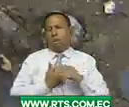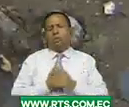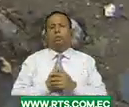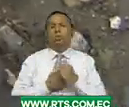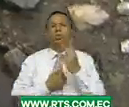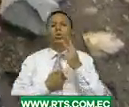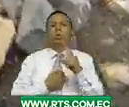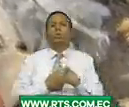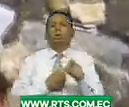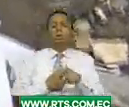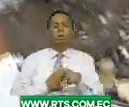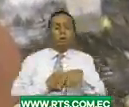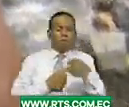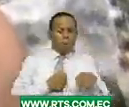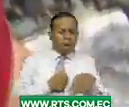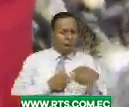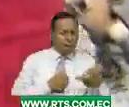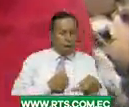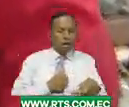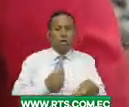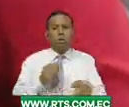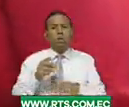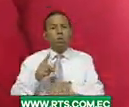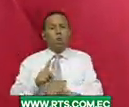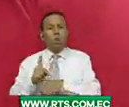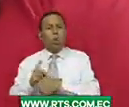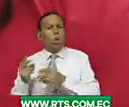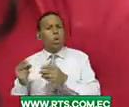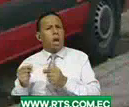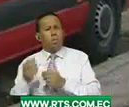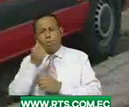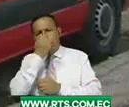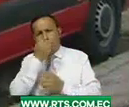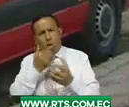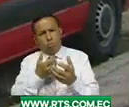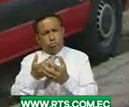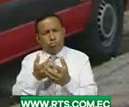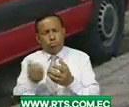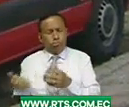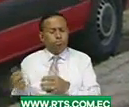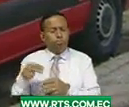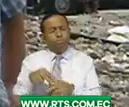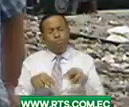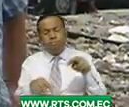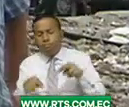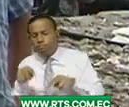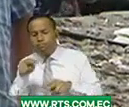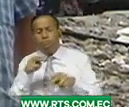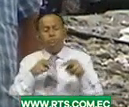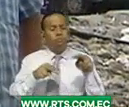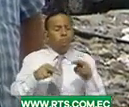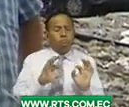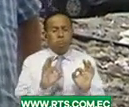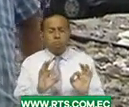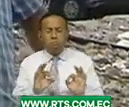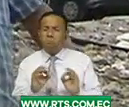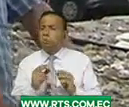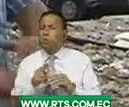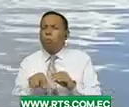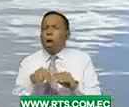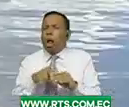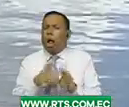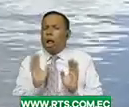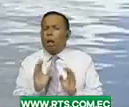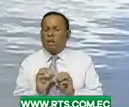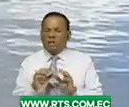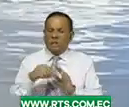la atención inmediata de los paramédicos del cuerpo de bomberos. Por fortuna, heridas leves,